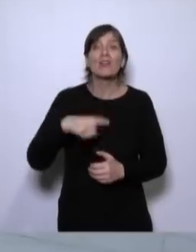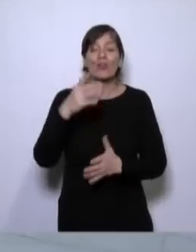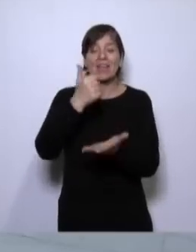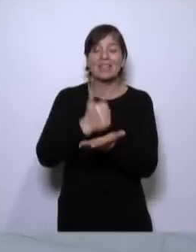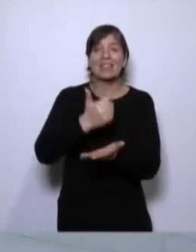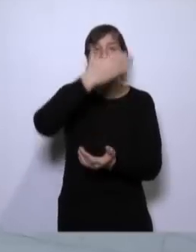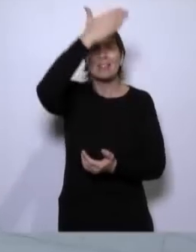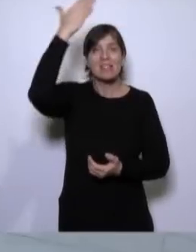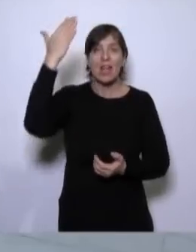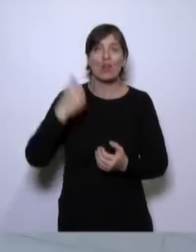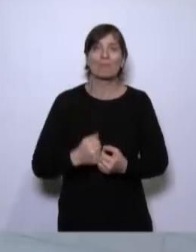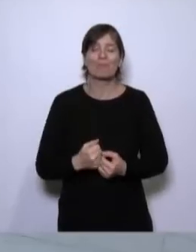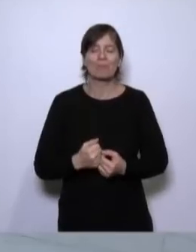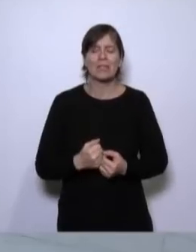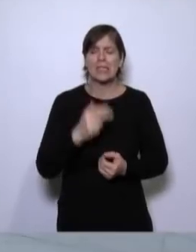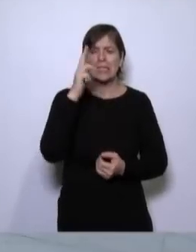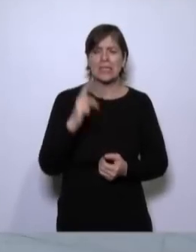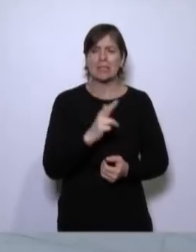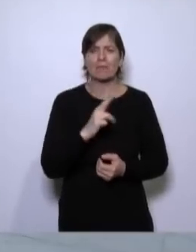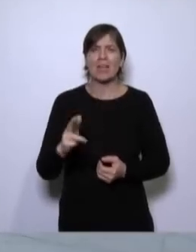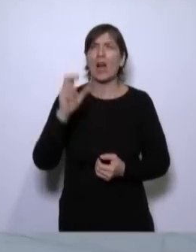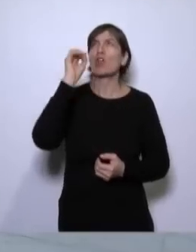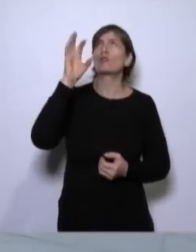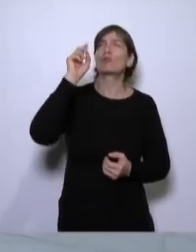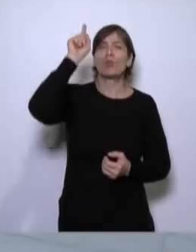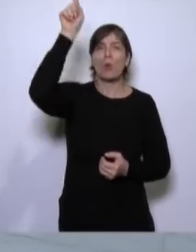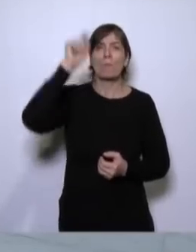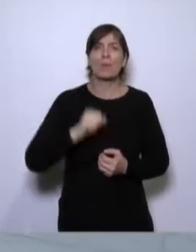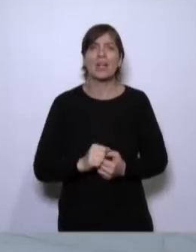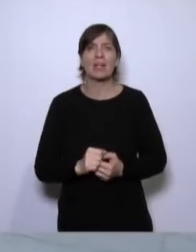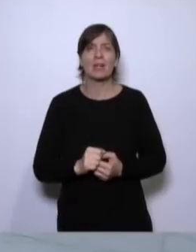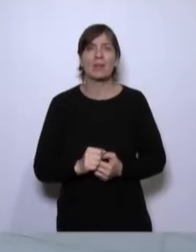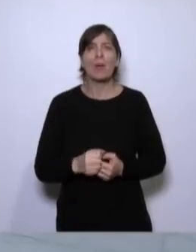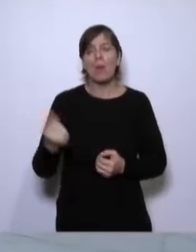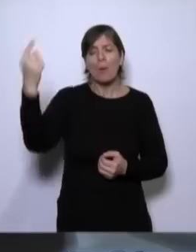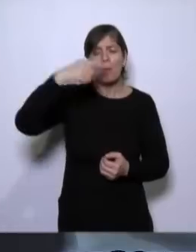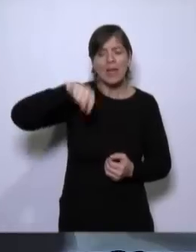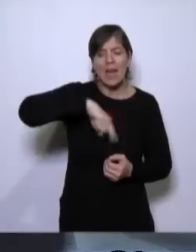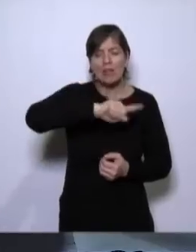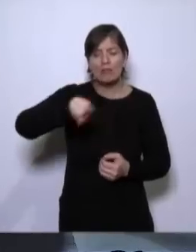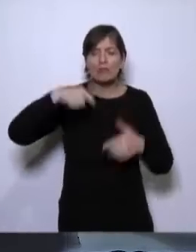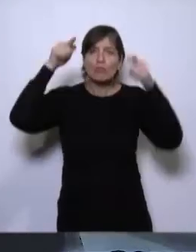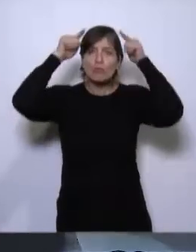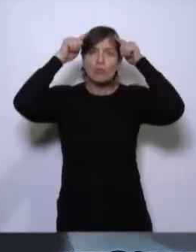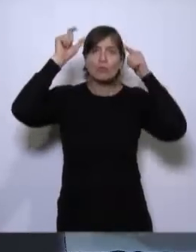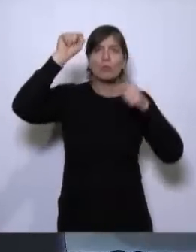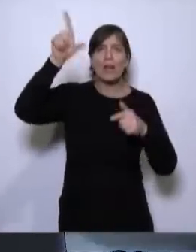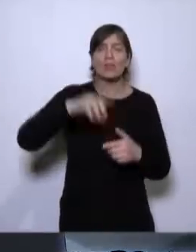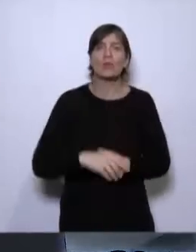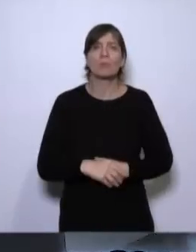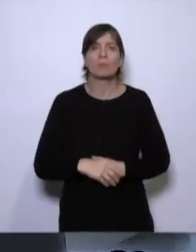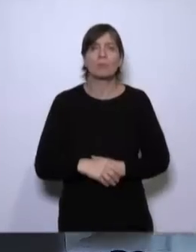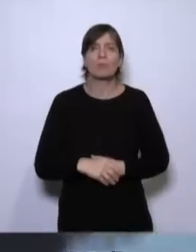nuestro que estás en el cielo, santificado sea tu nombre. Venga a nosotros